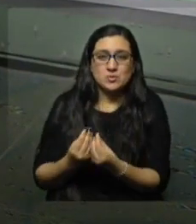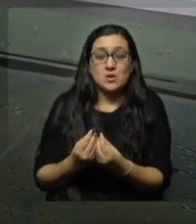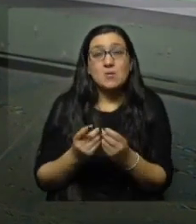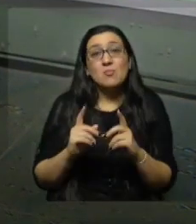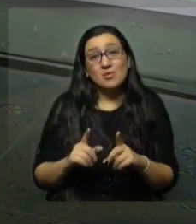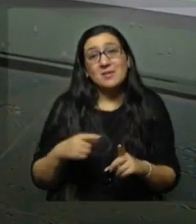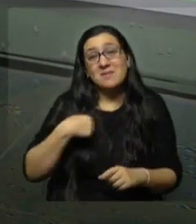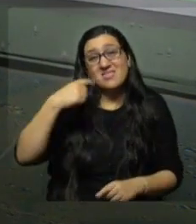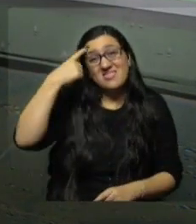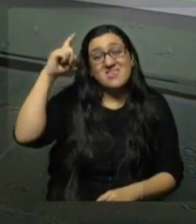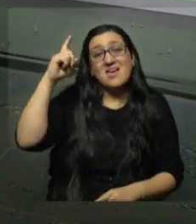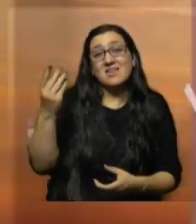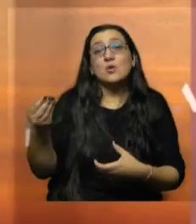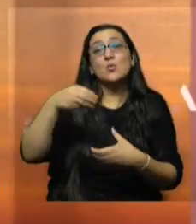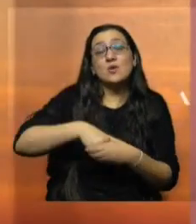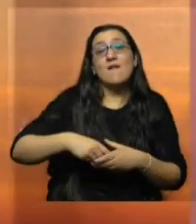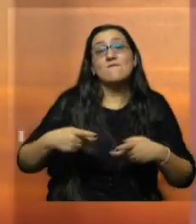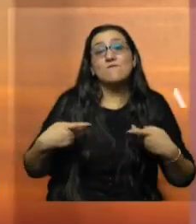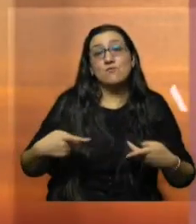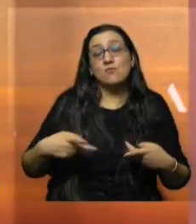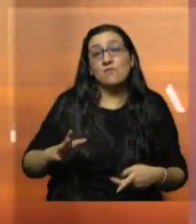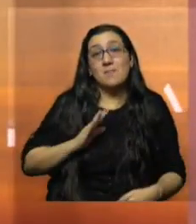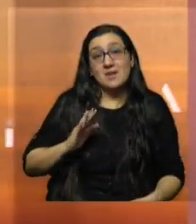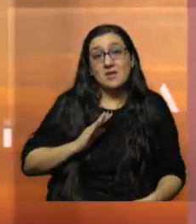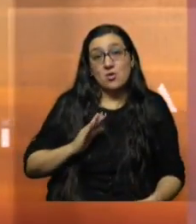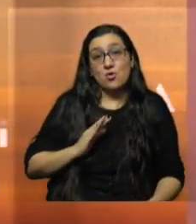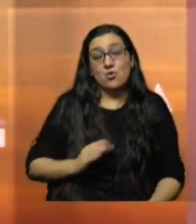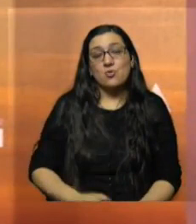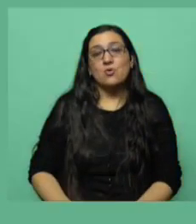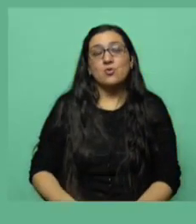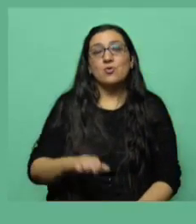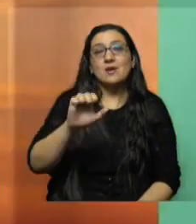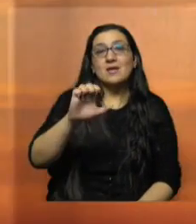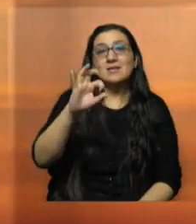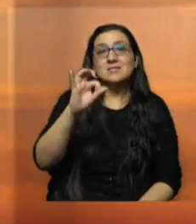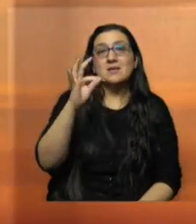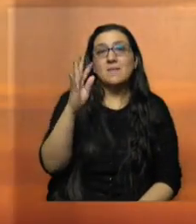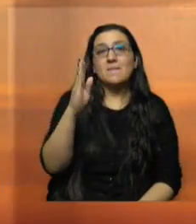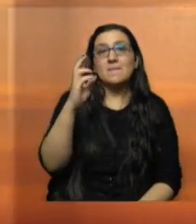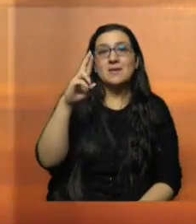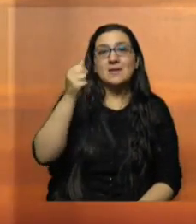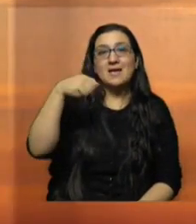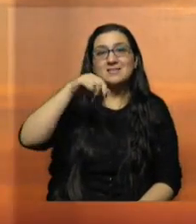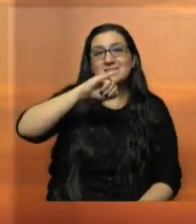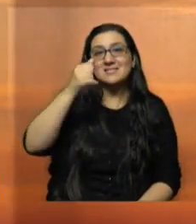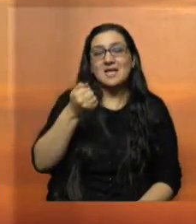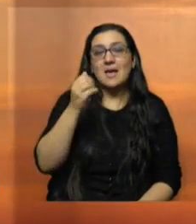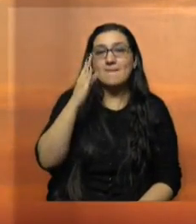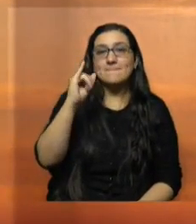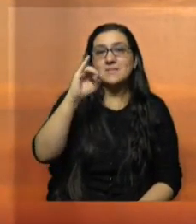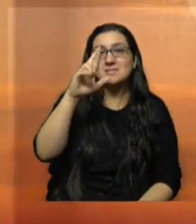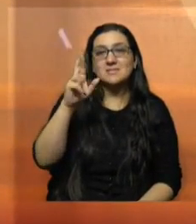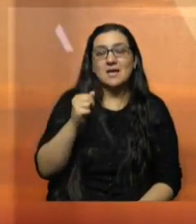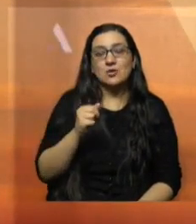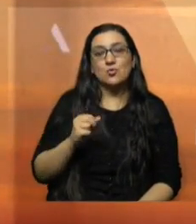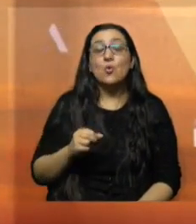intención de incluir también el fútbol femenino a través del perfil de Esperanza Pizarro, se te va a 50